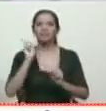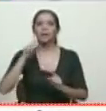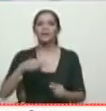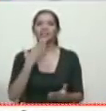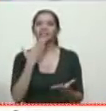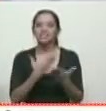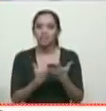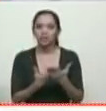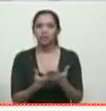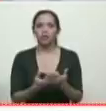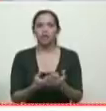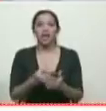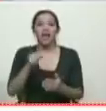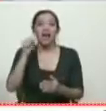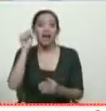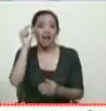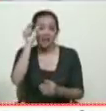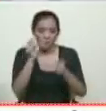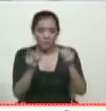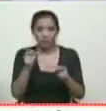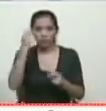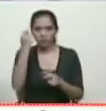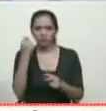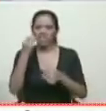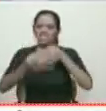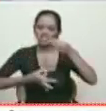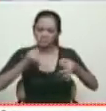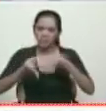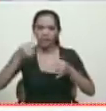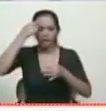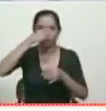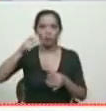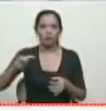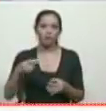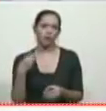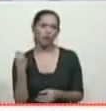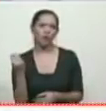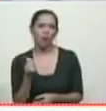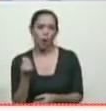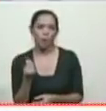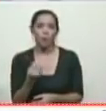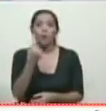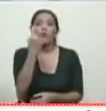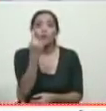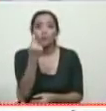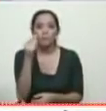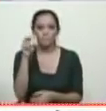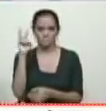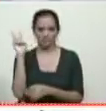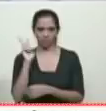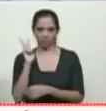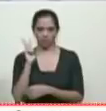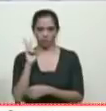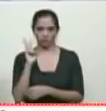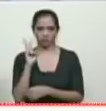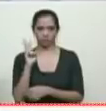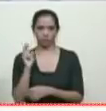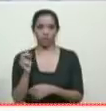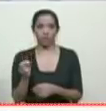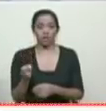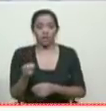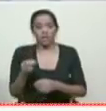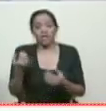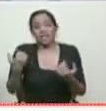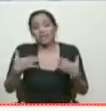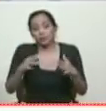los diputados y diputadas de la Asamblea Nacional que le expliquen eso a su pueblo. ¿Cómo es que va un venezolano que además tiene, y nosotros